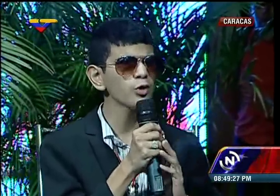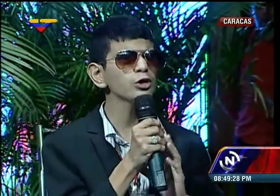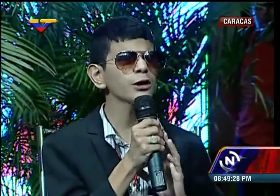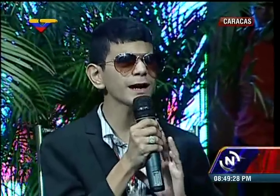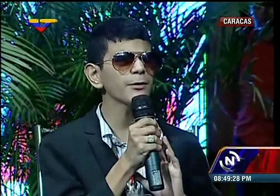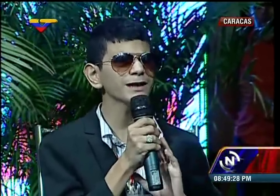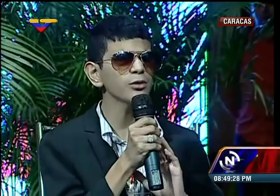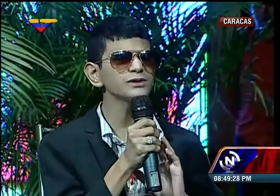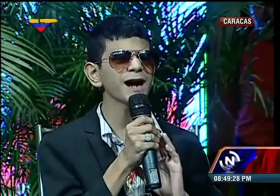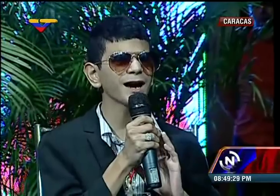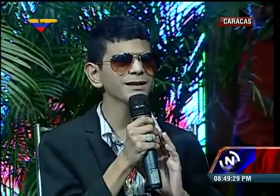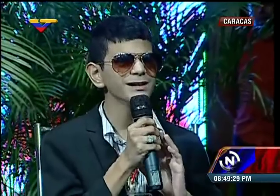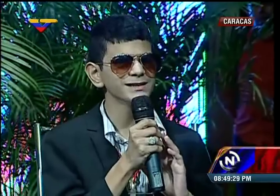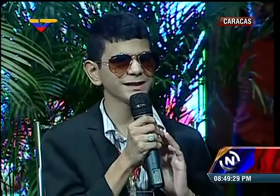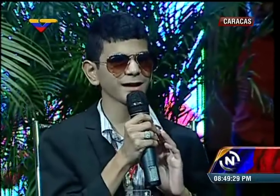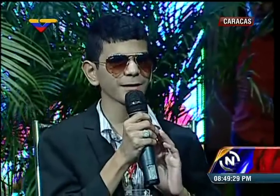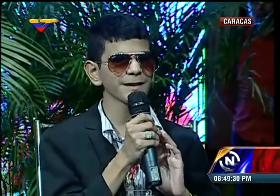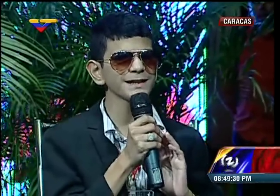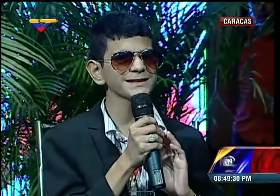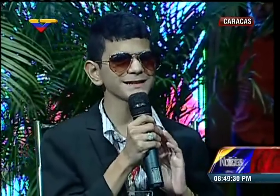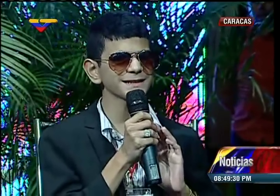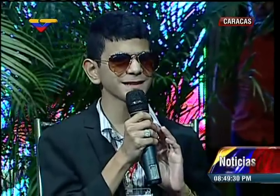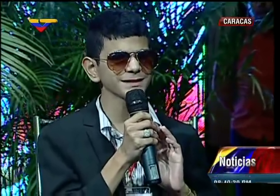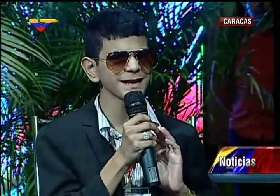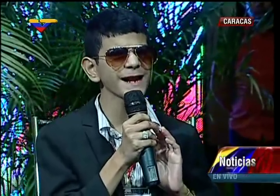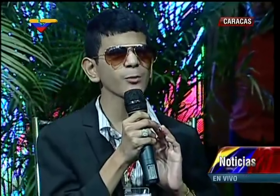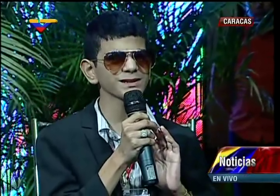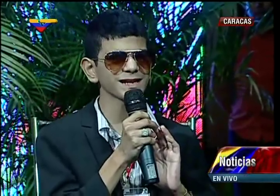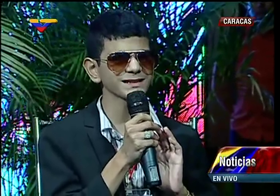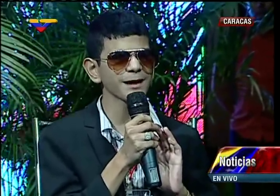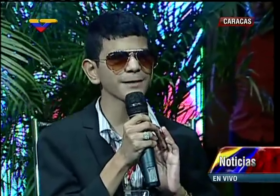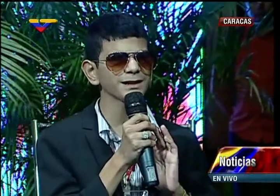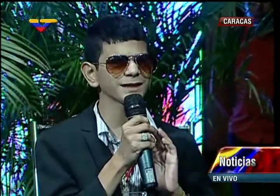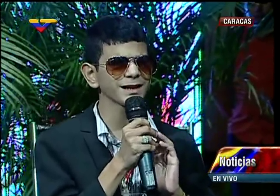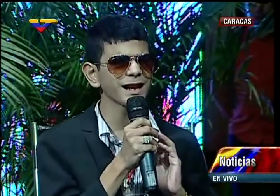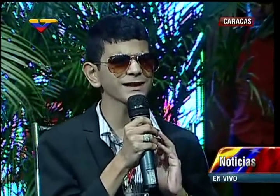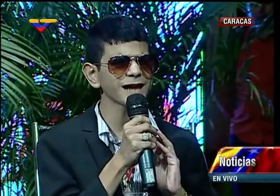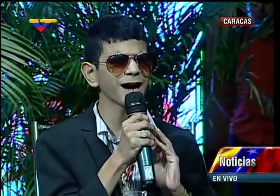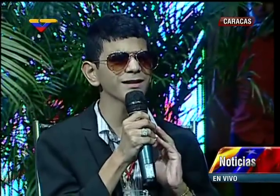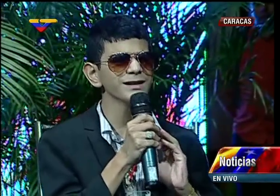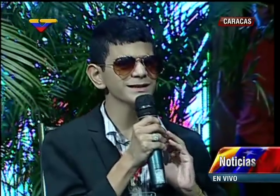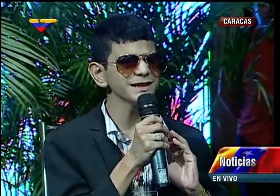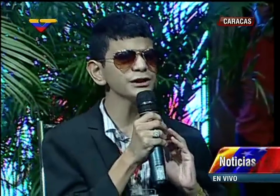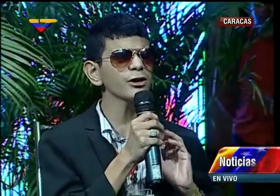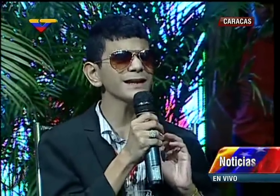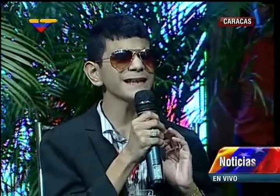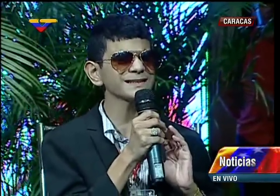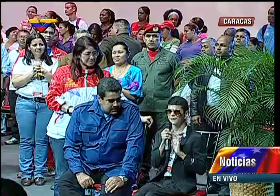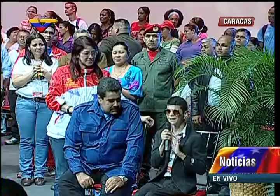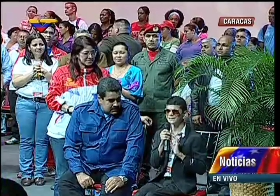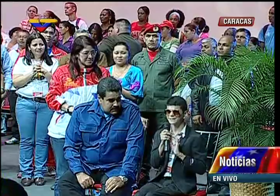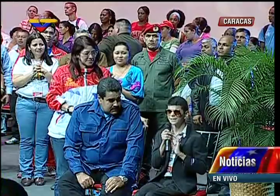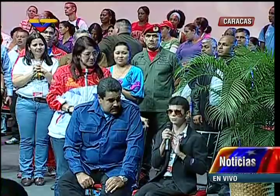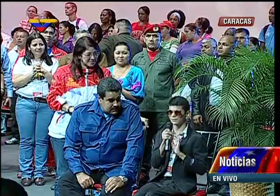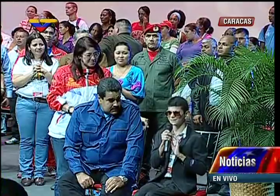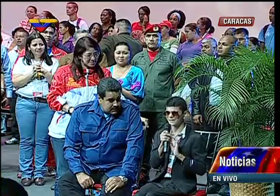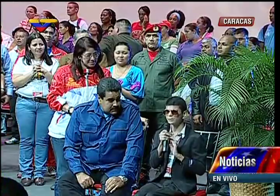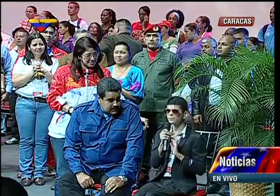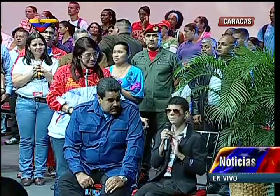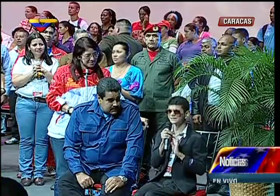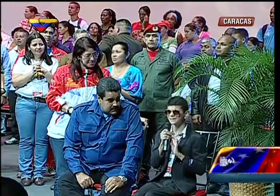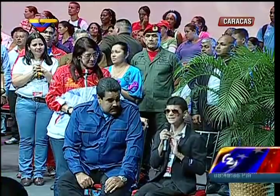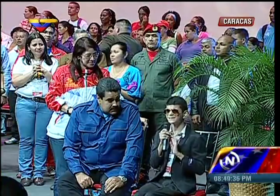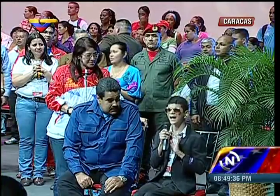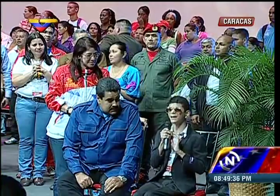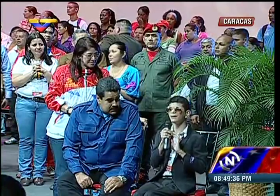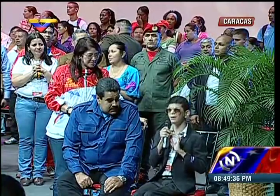Venezuela, juro que voy a luchar sin reversas y sin treguas hasta verte en el altar. Sitio que te has merecido desde